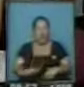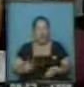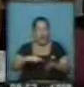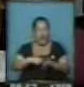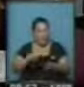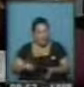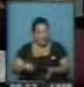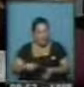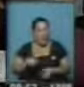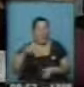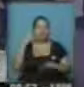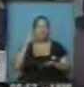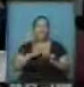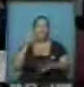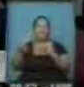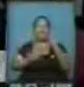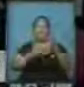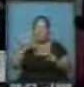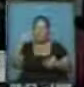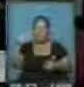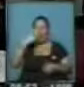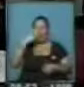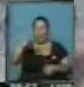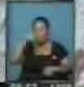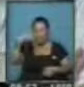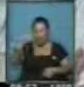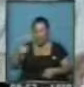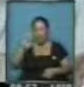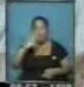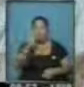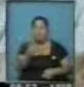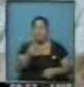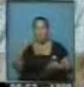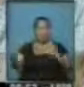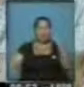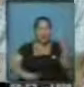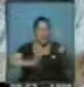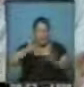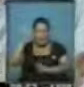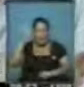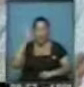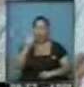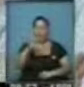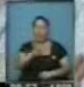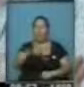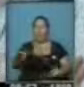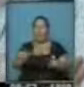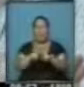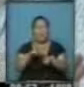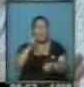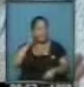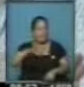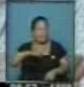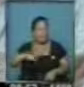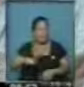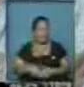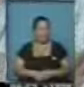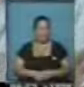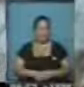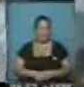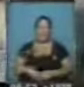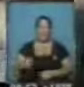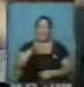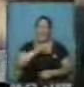ciudad en la tragedia del taller clandestino de Flores, en la que murieron calcinados dos hermanitos menores de edad. Esta